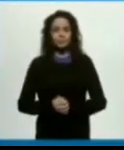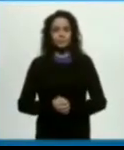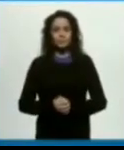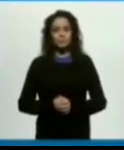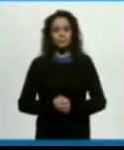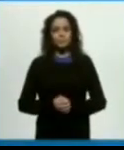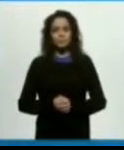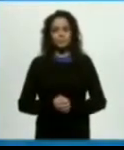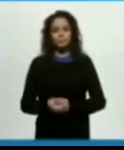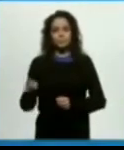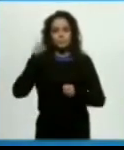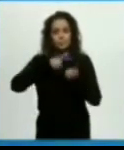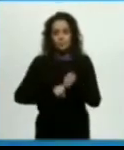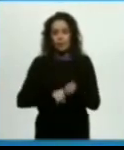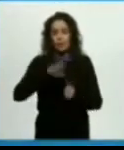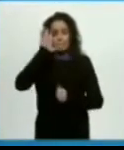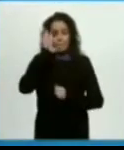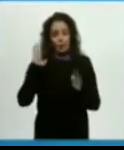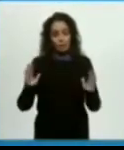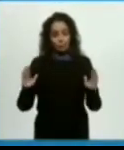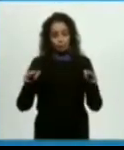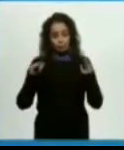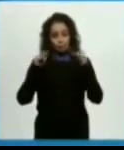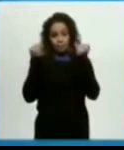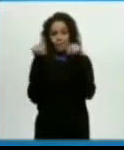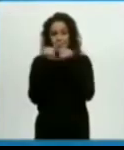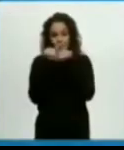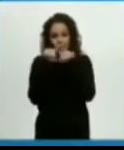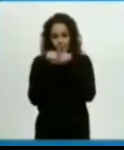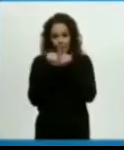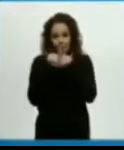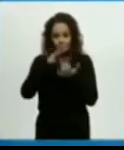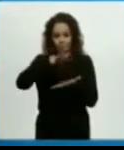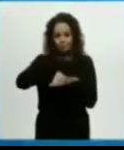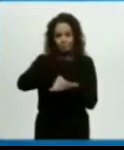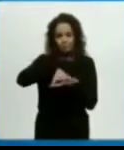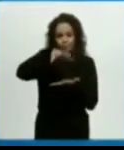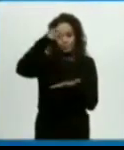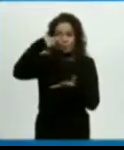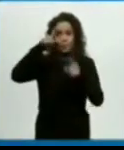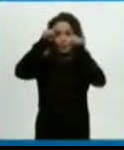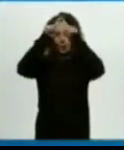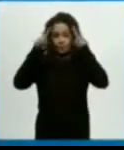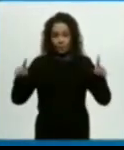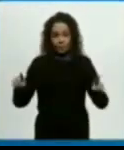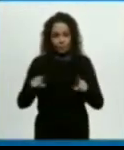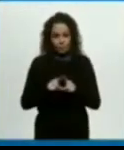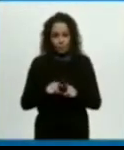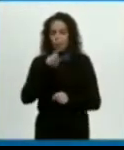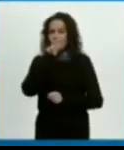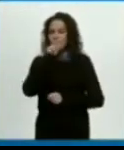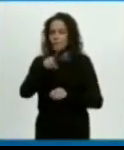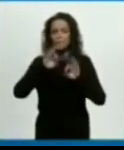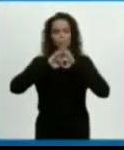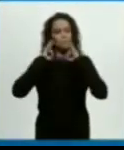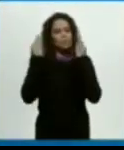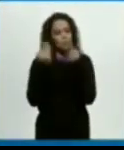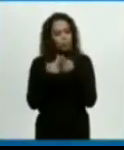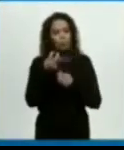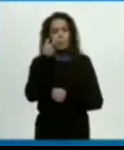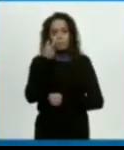la pirámide, como las pirámides de Egipto. Tienen la misma forma y por eso se llaman